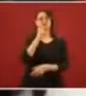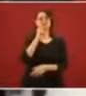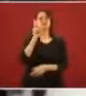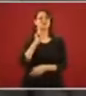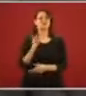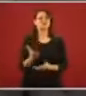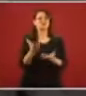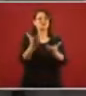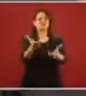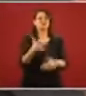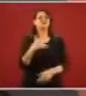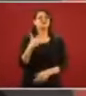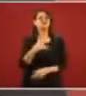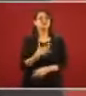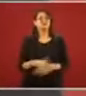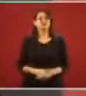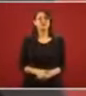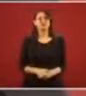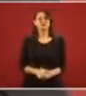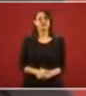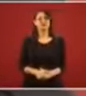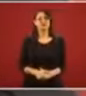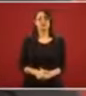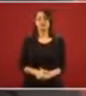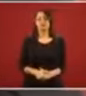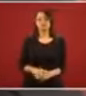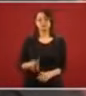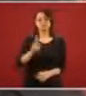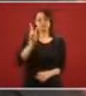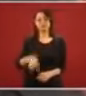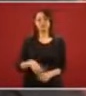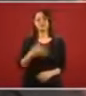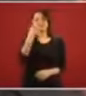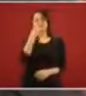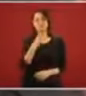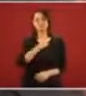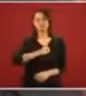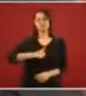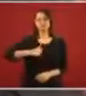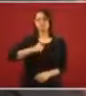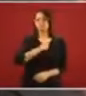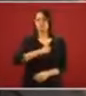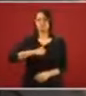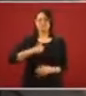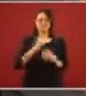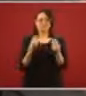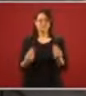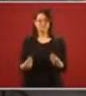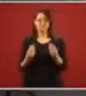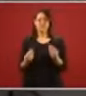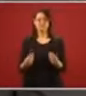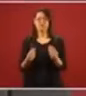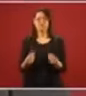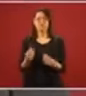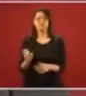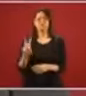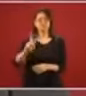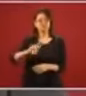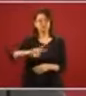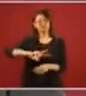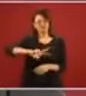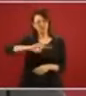mensaje? Muy lamentable que esto suceda y desde luego estamos haciendo todo lo